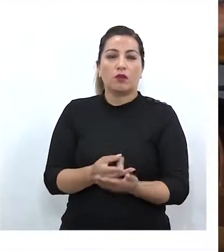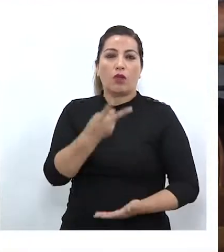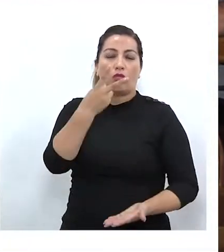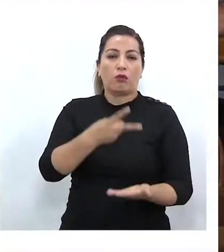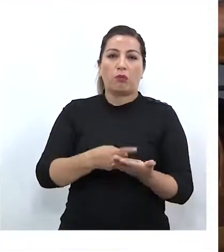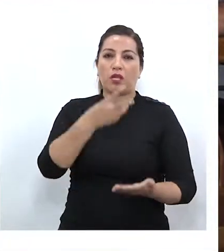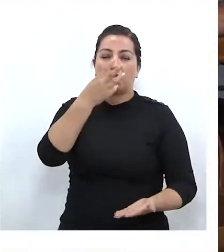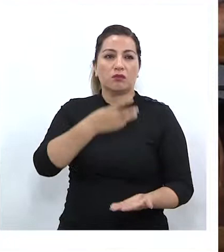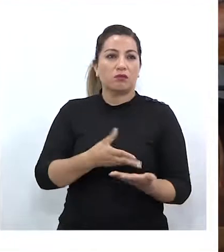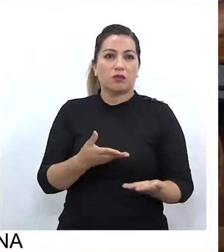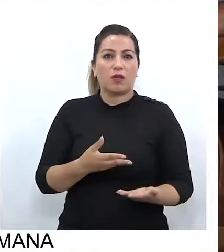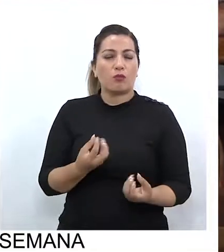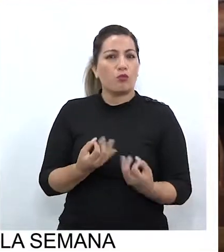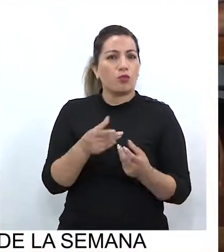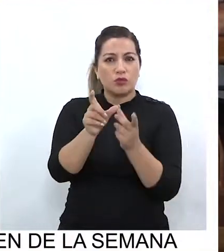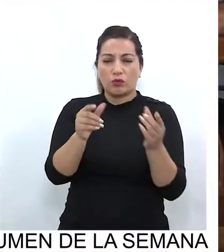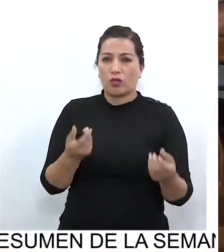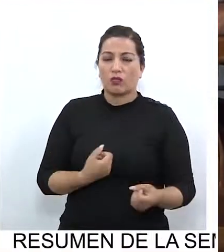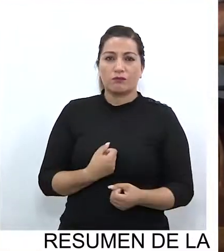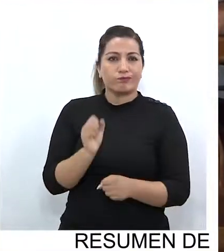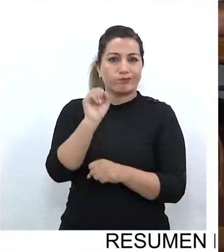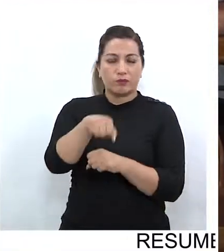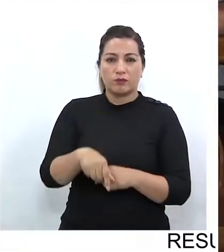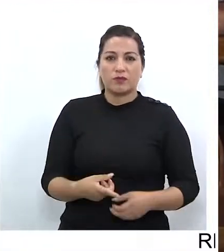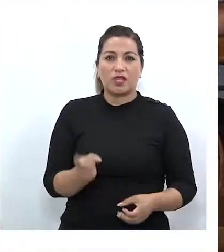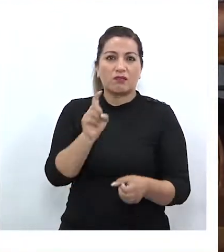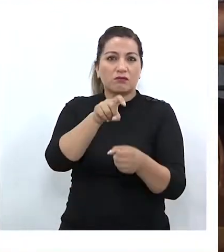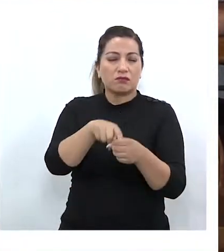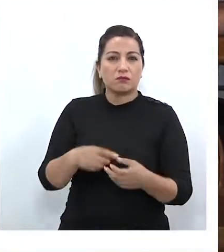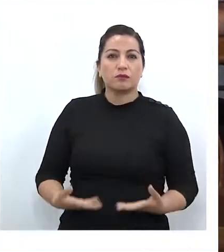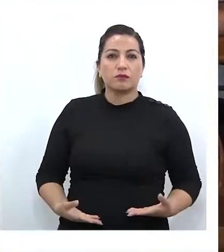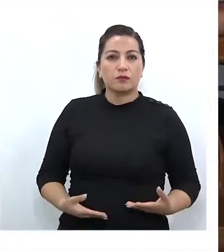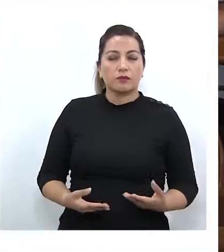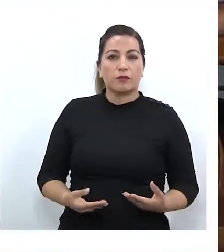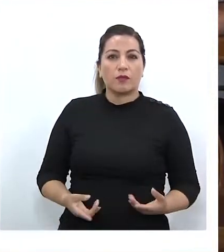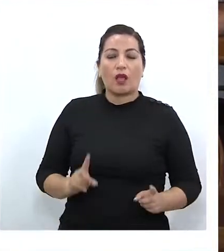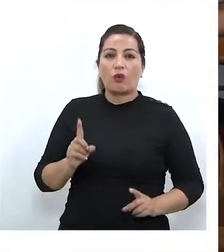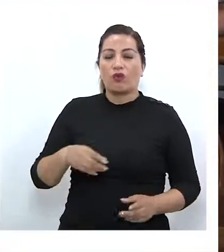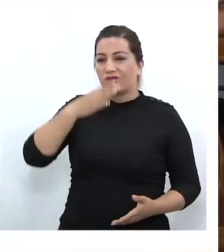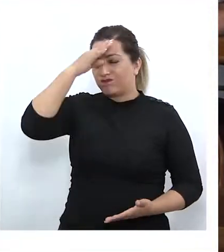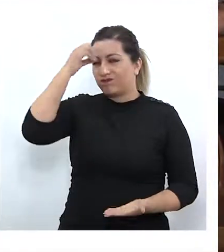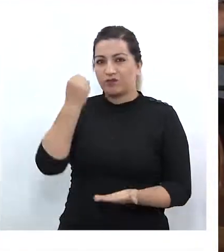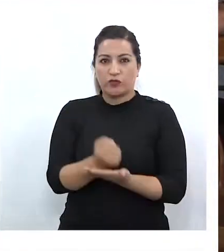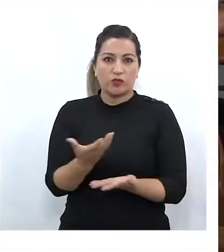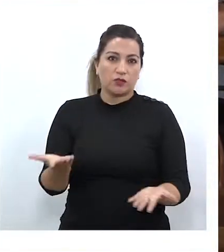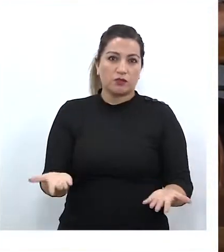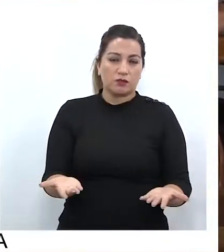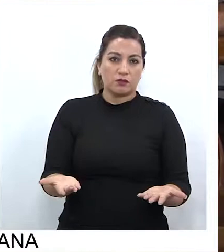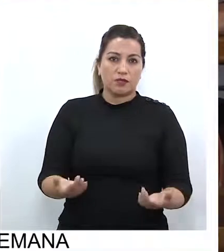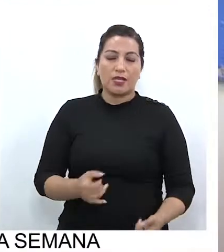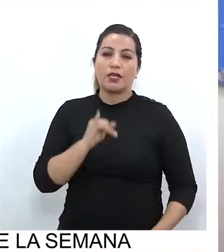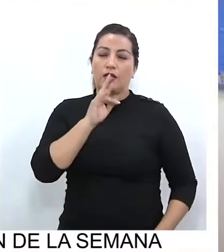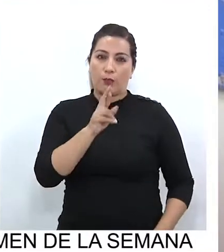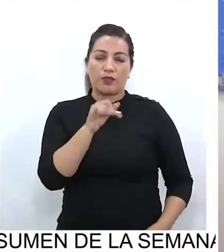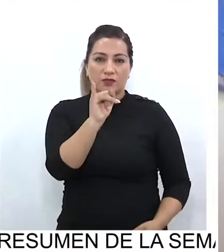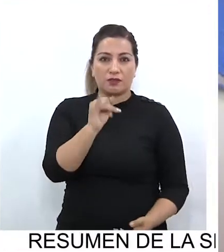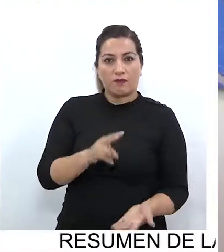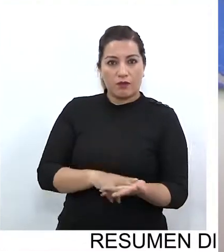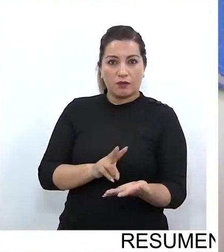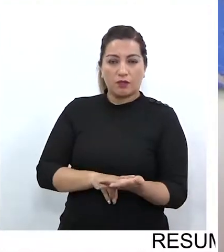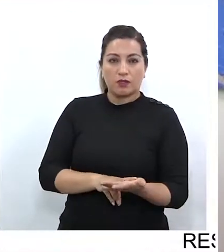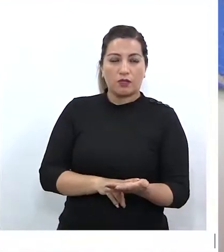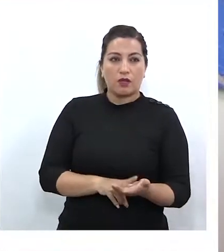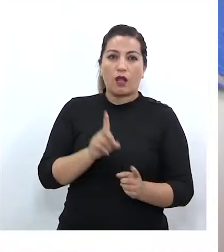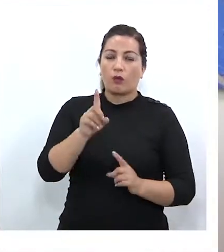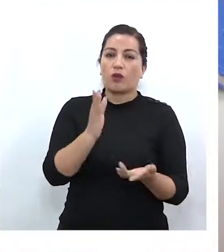500 cupos, hay una cantidad importante que no va a quedar. ¿Ellos también van a sentirse frustrados? A ver, efectivamente estamos hablando